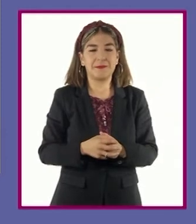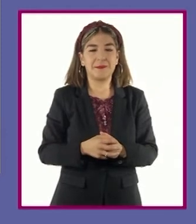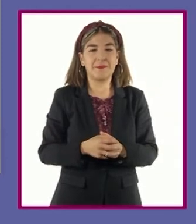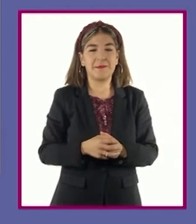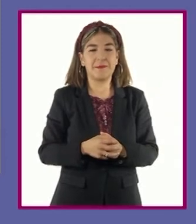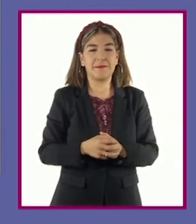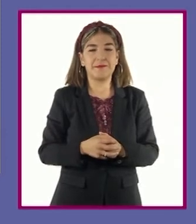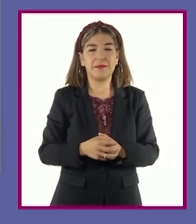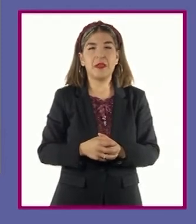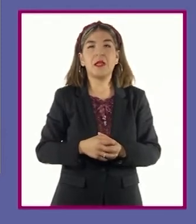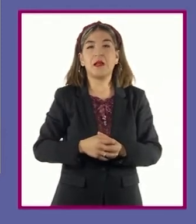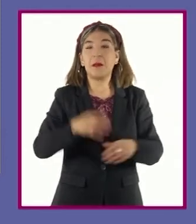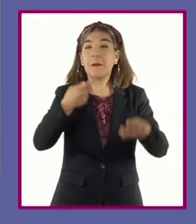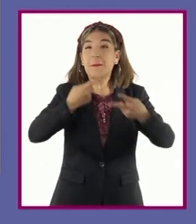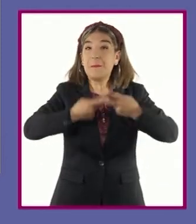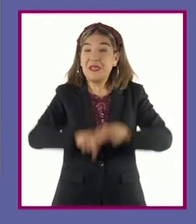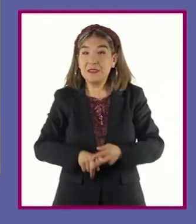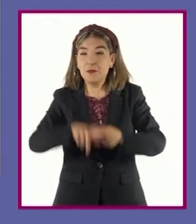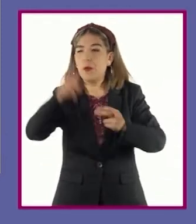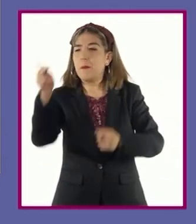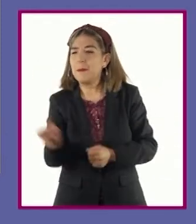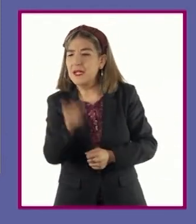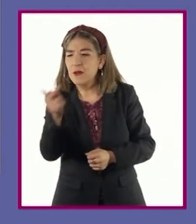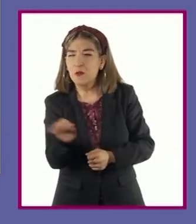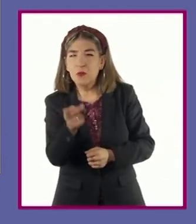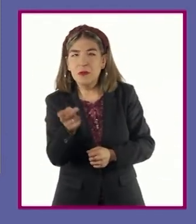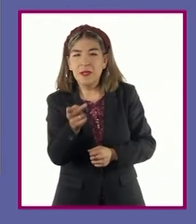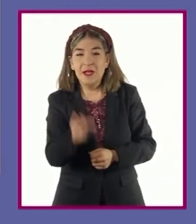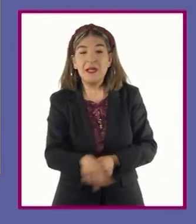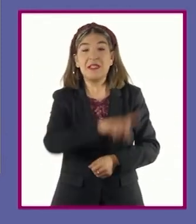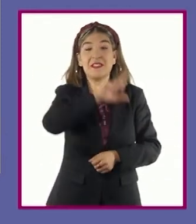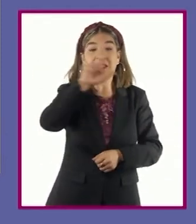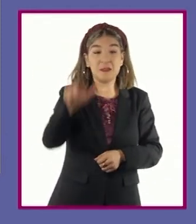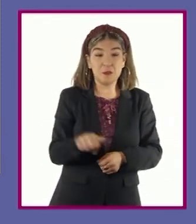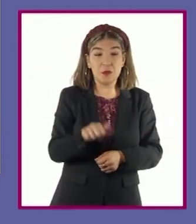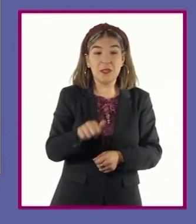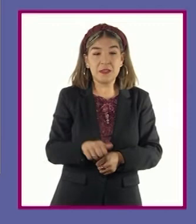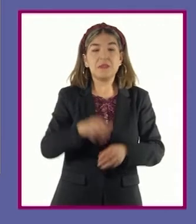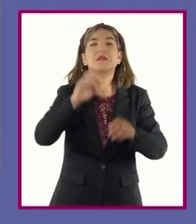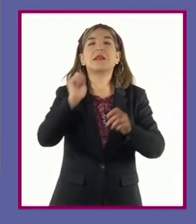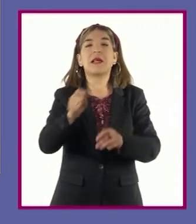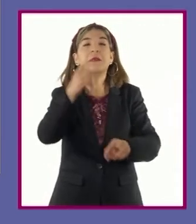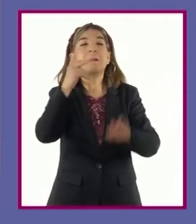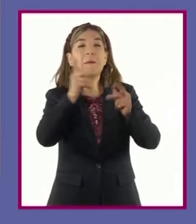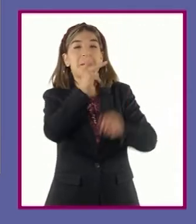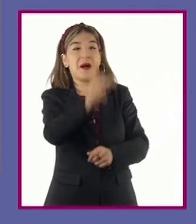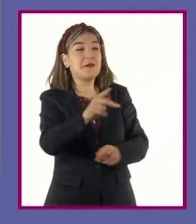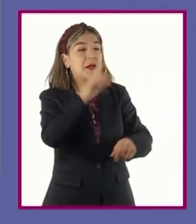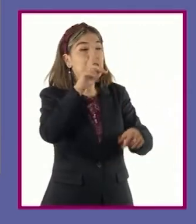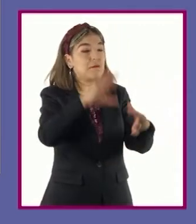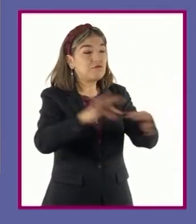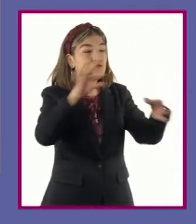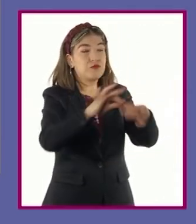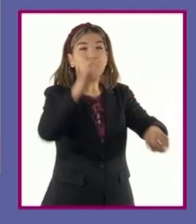Realiza una pregunta de inicio. Cede la palabra a los panelistas. Marca el cierre y realiza una pregunta